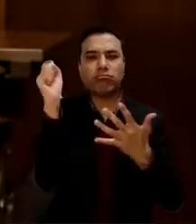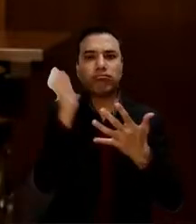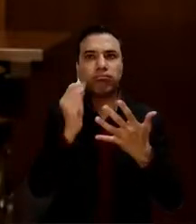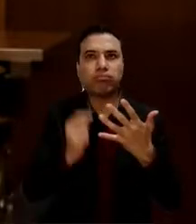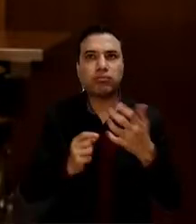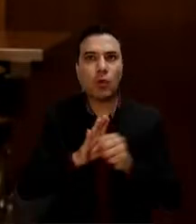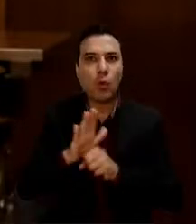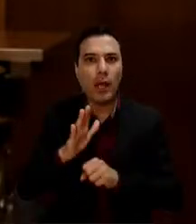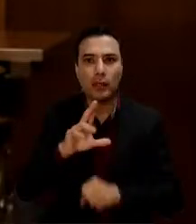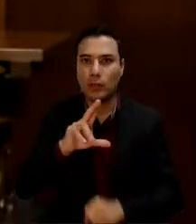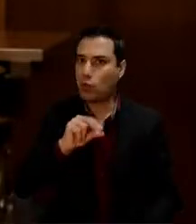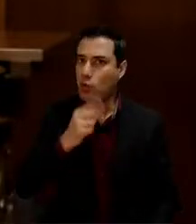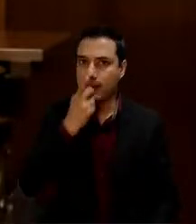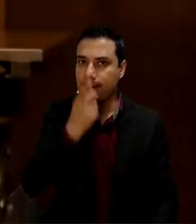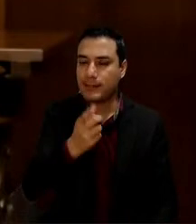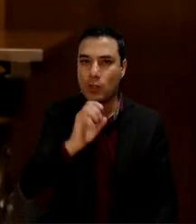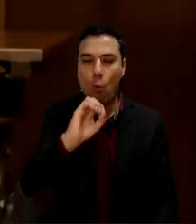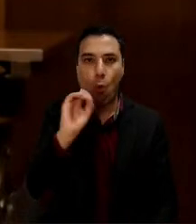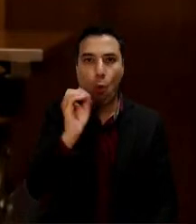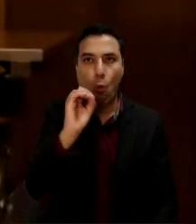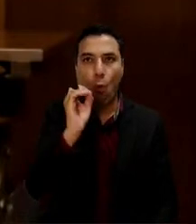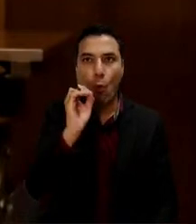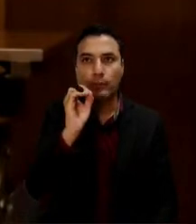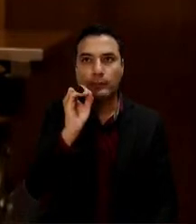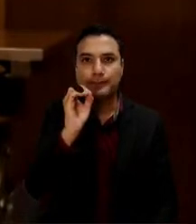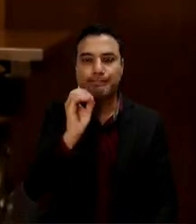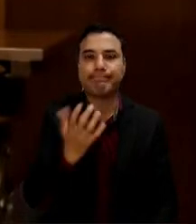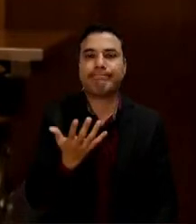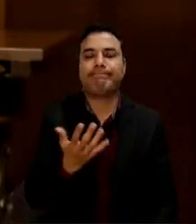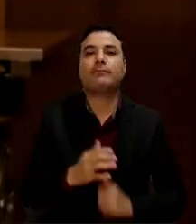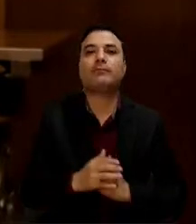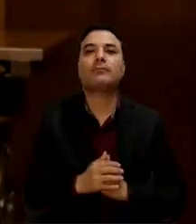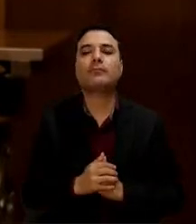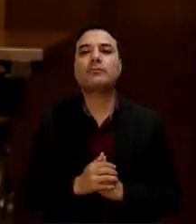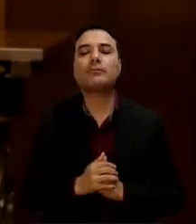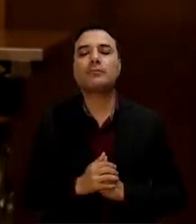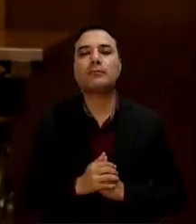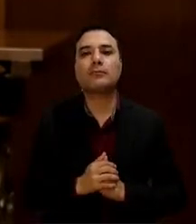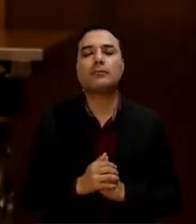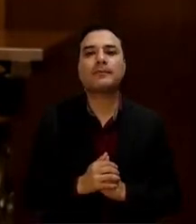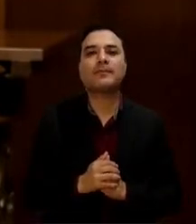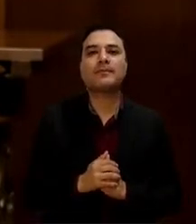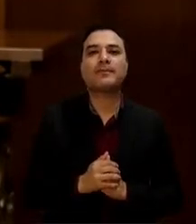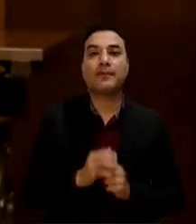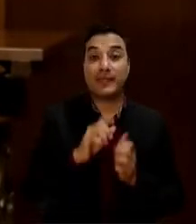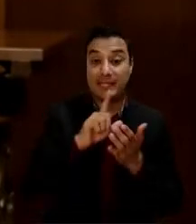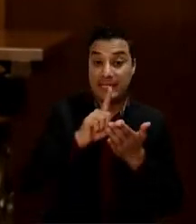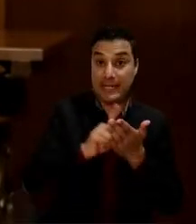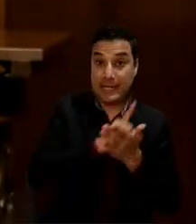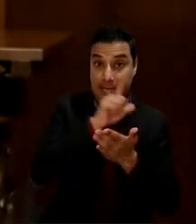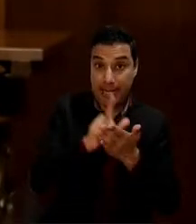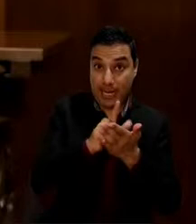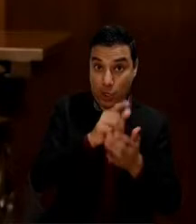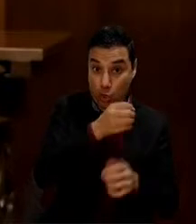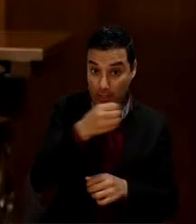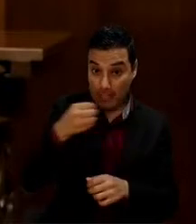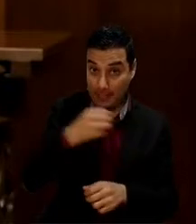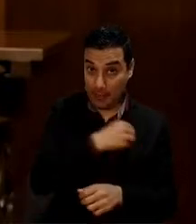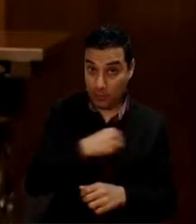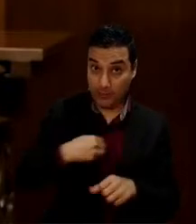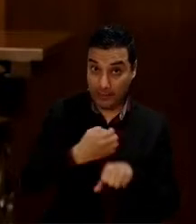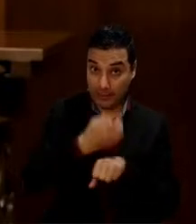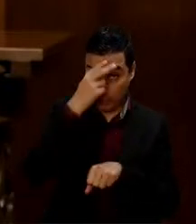popular. Únicamente analizar la Ley Orgánica Municipal del Estado de